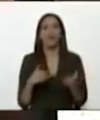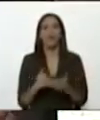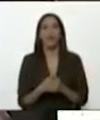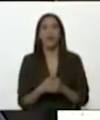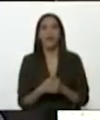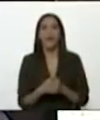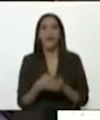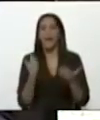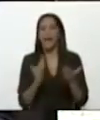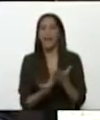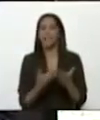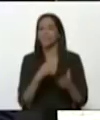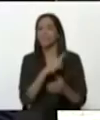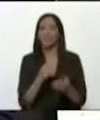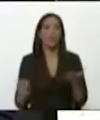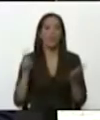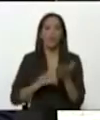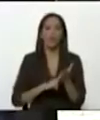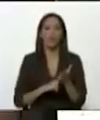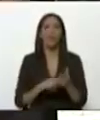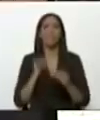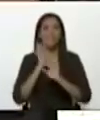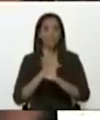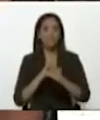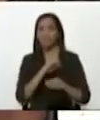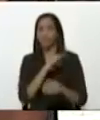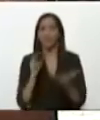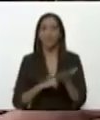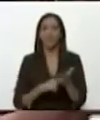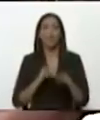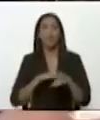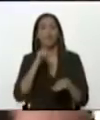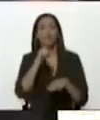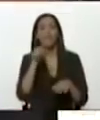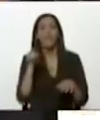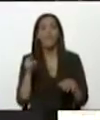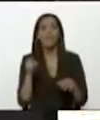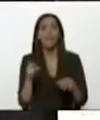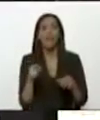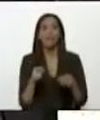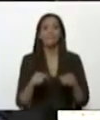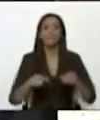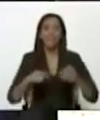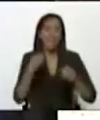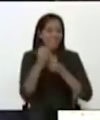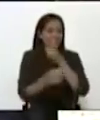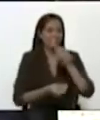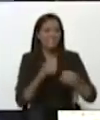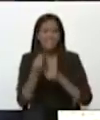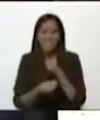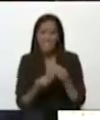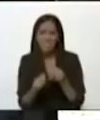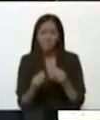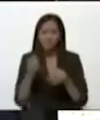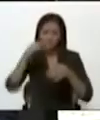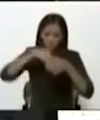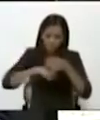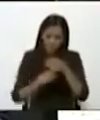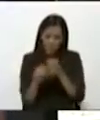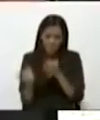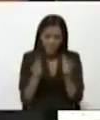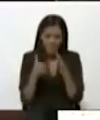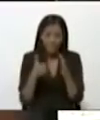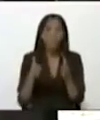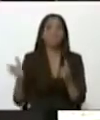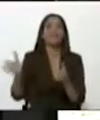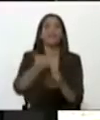retorno. Ahí sí que íbamos a hacer una marcha del no retorno. Porque ustedes están sembrando viento y van a recoger tempestad revolucionaria. Sépalo,